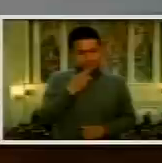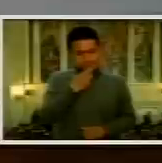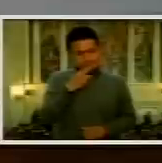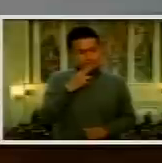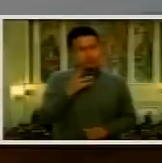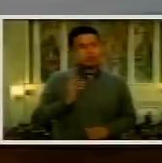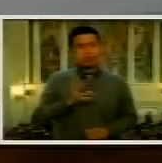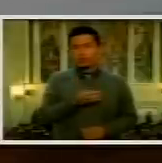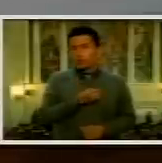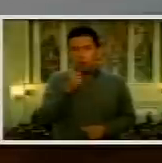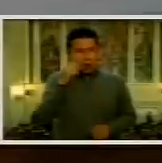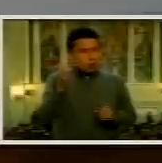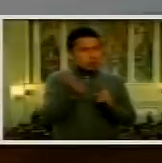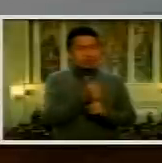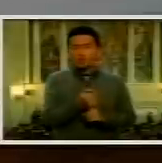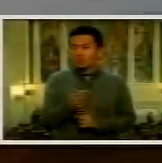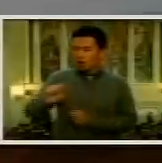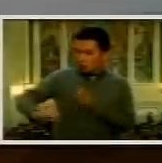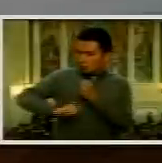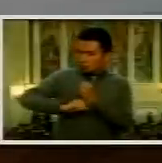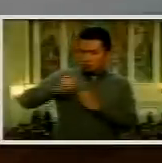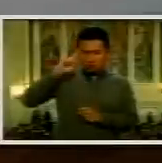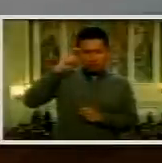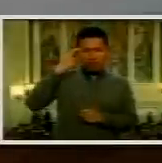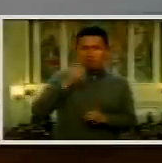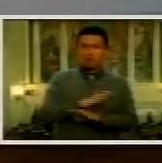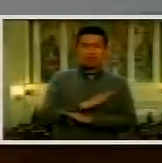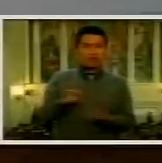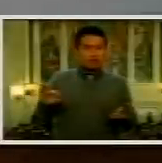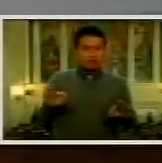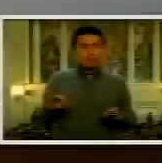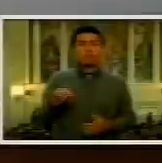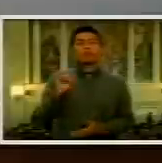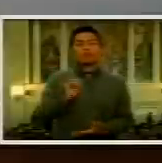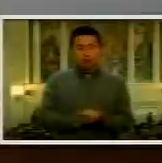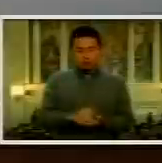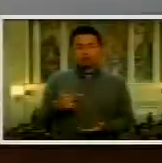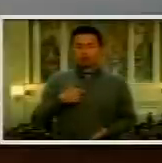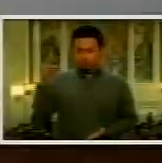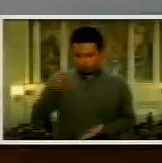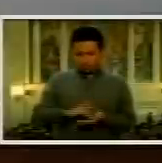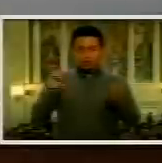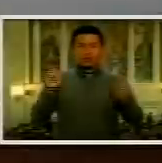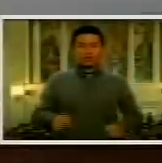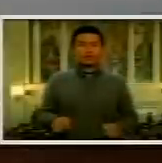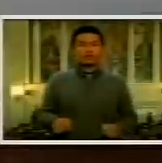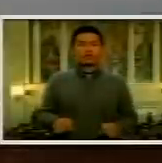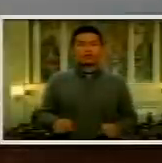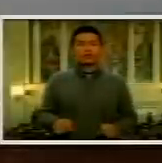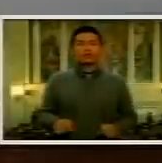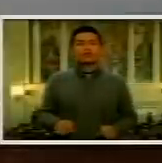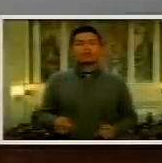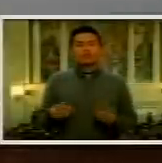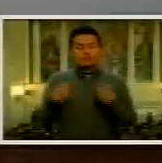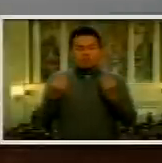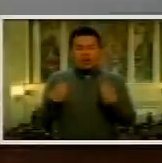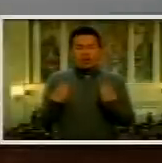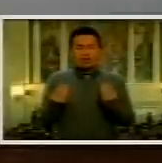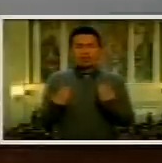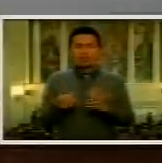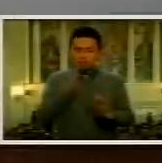hemos encontrado solidaridad de los gobiernos. Y por eso estoy aquí, para hablarle a